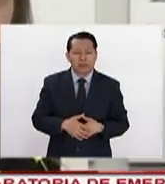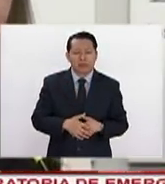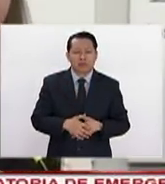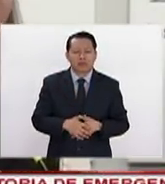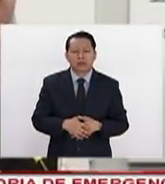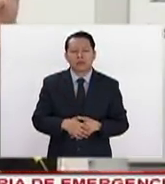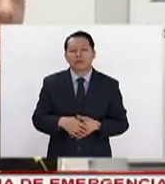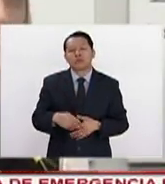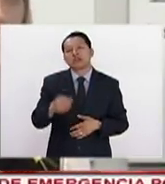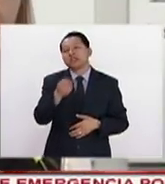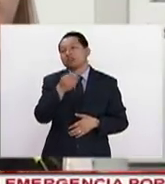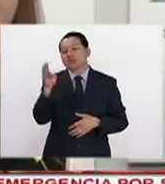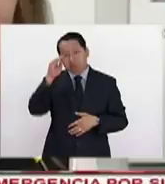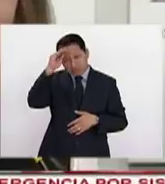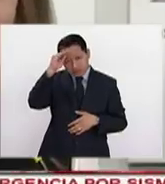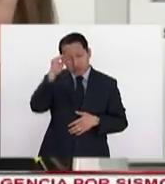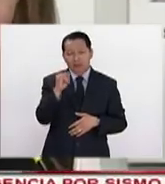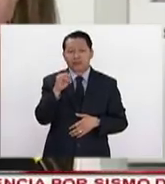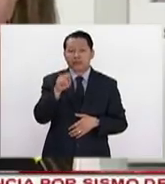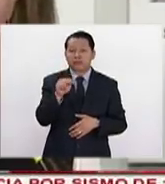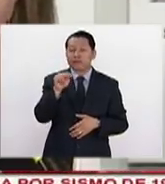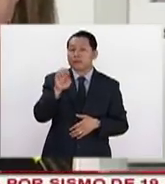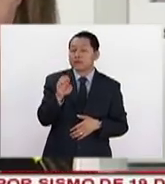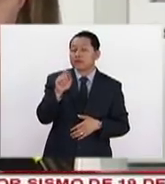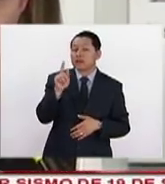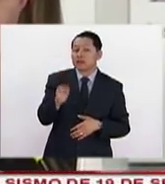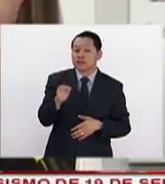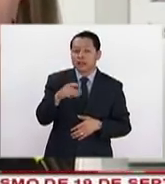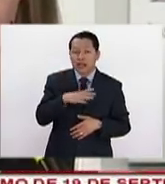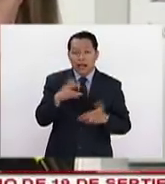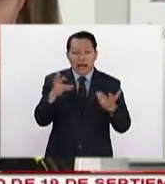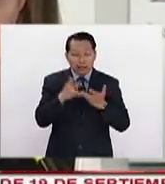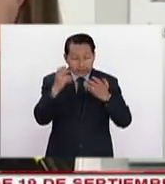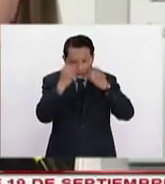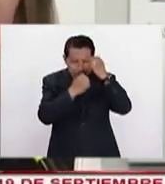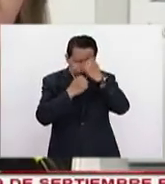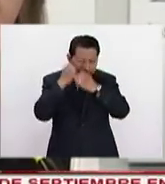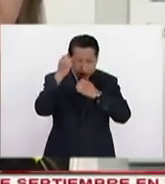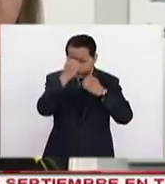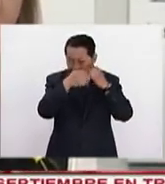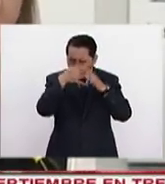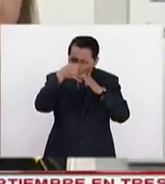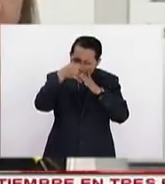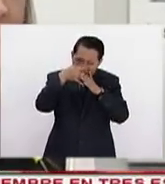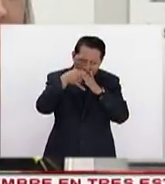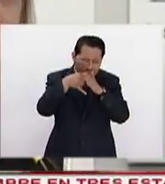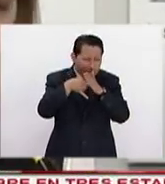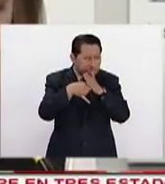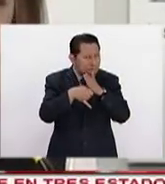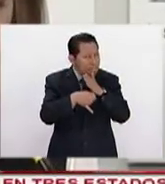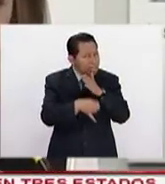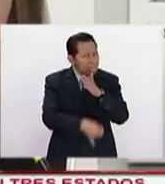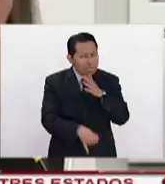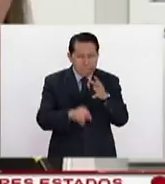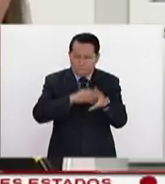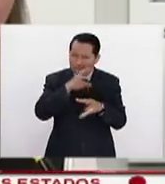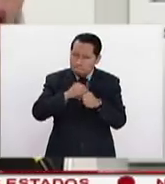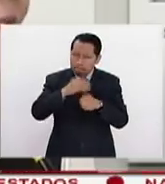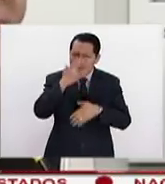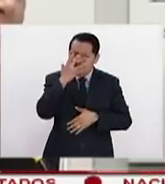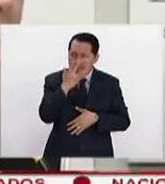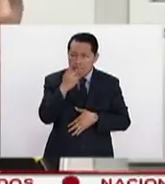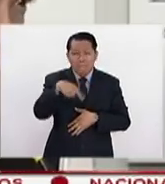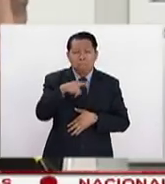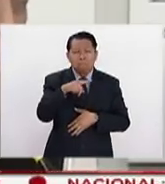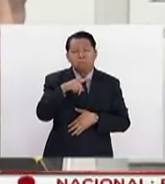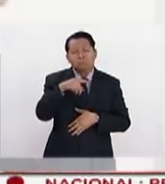pensaba que el INE no iba a hacer la revisión a profundidad de manera seria, pues creo